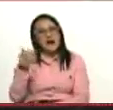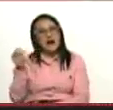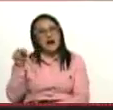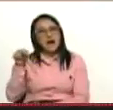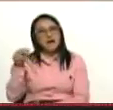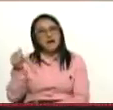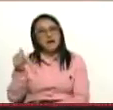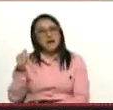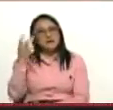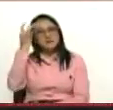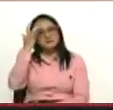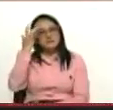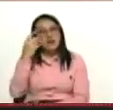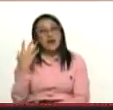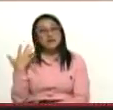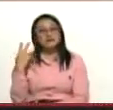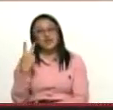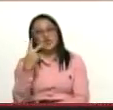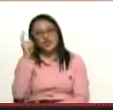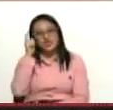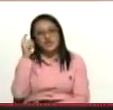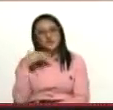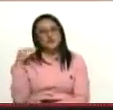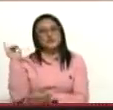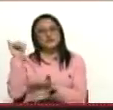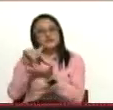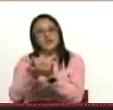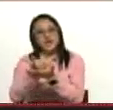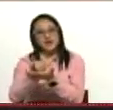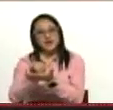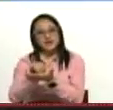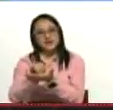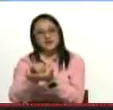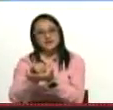días he estado Ya de viaje